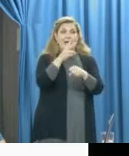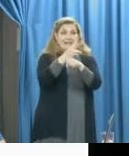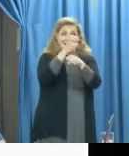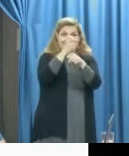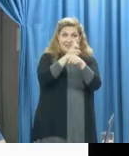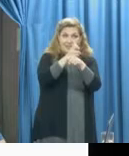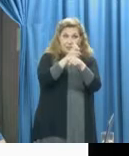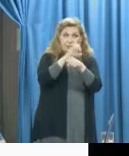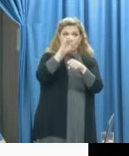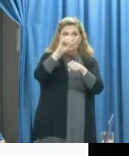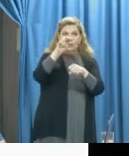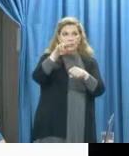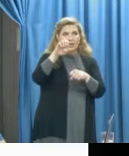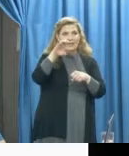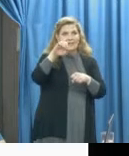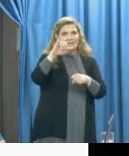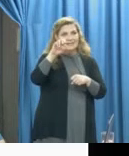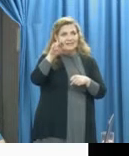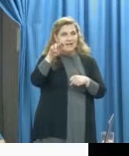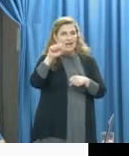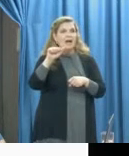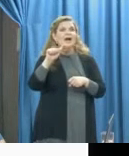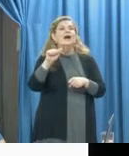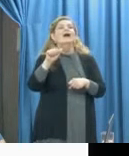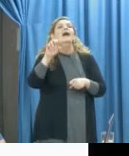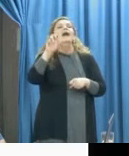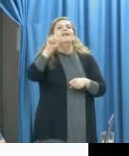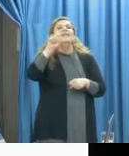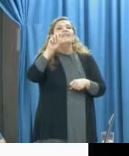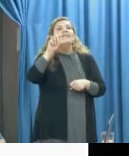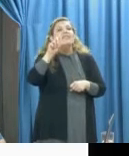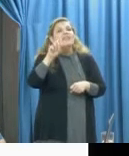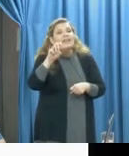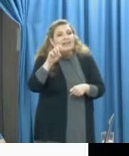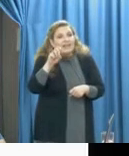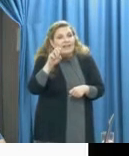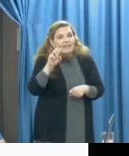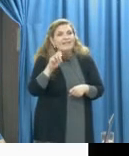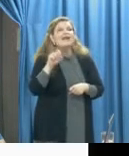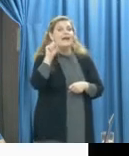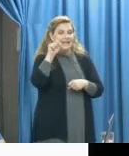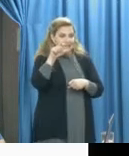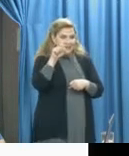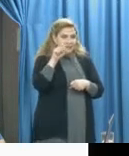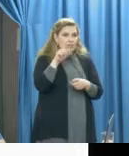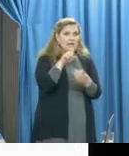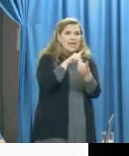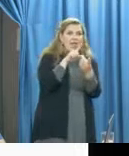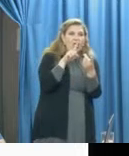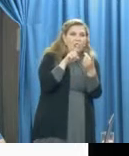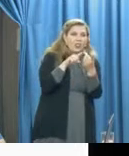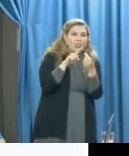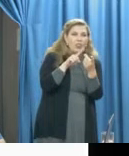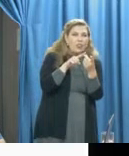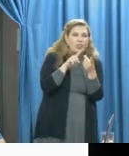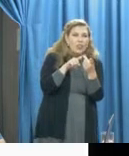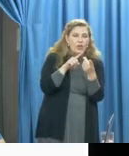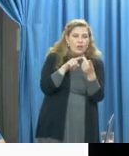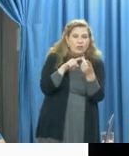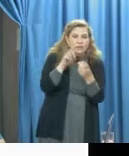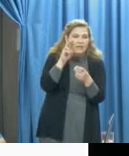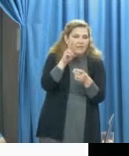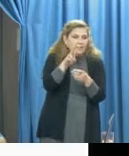la conexina 30, este es el gen afectado, y también tenemos bien ubicado aquí estas partes en